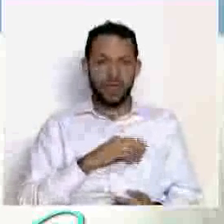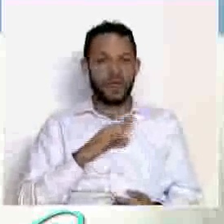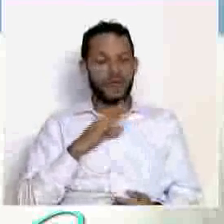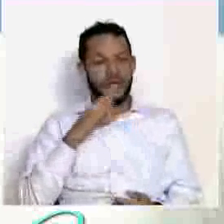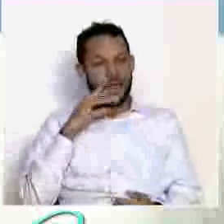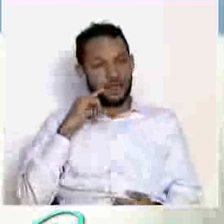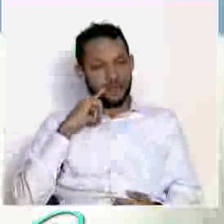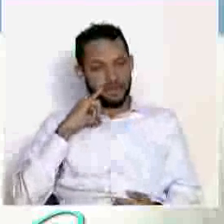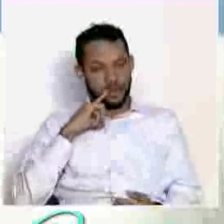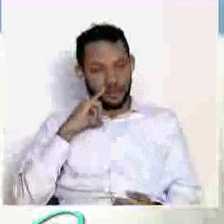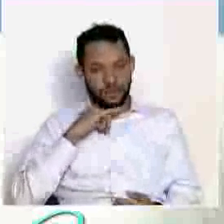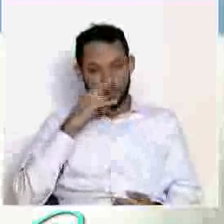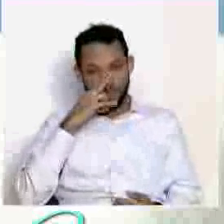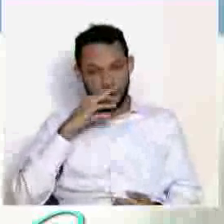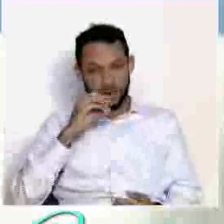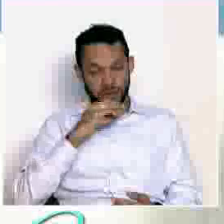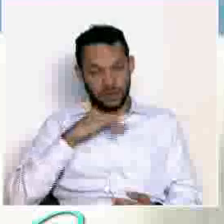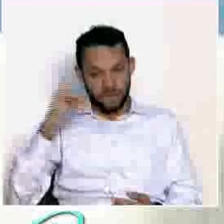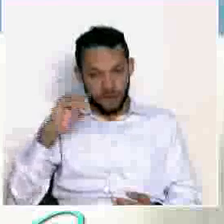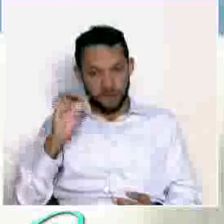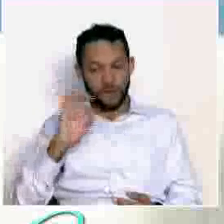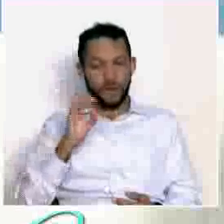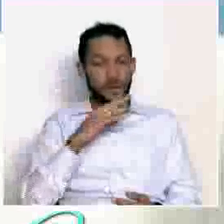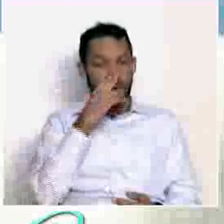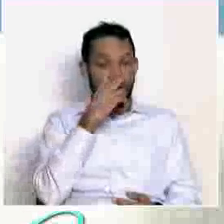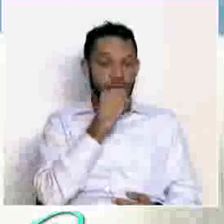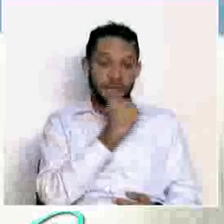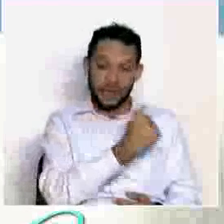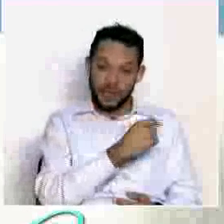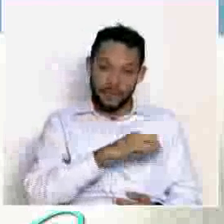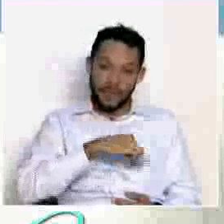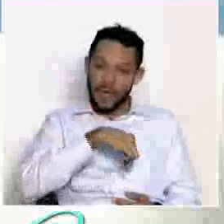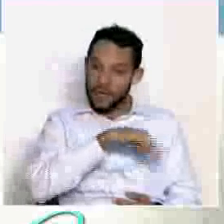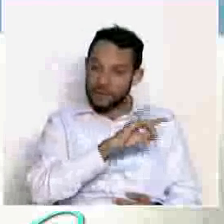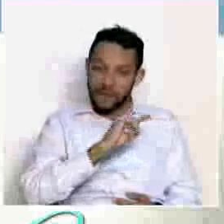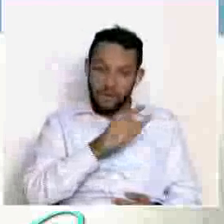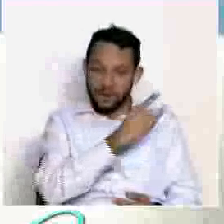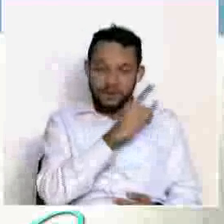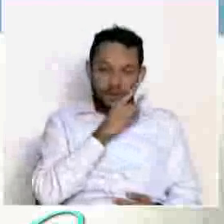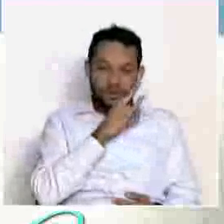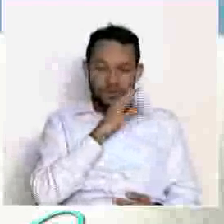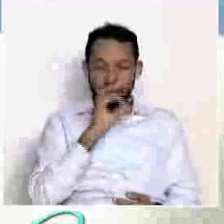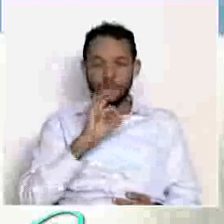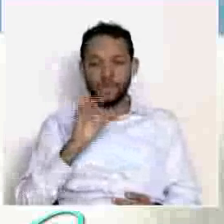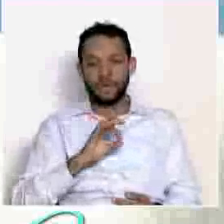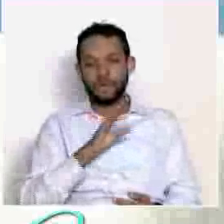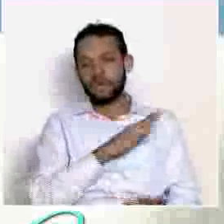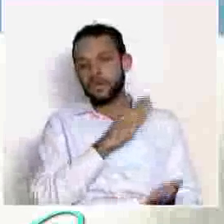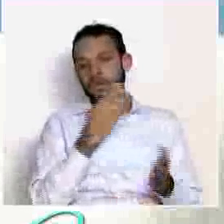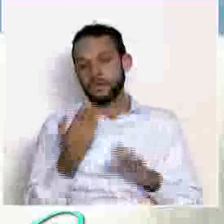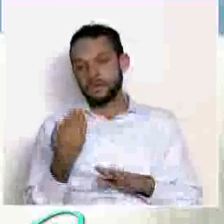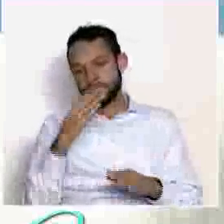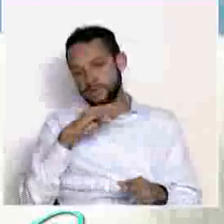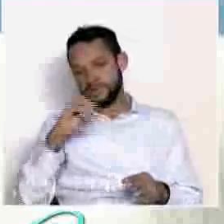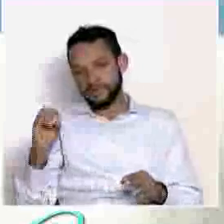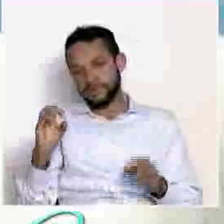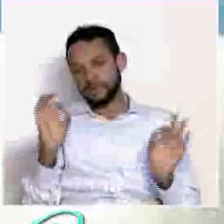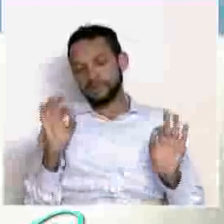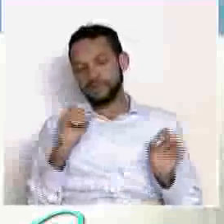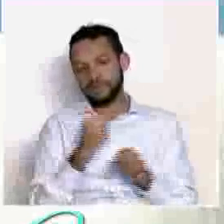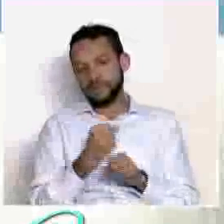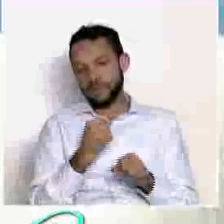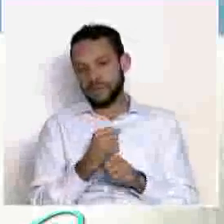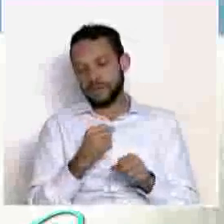batallón, después de que se suicidó mi hija, después de que se murió mi esposo, después de la separación, después de que me echaron del